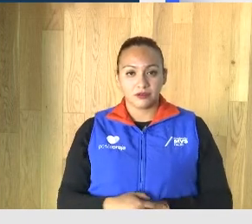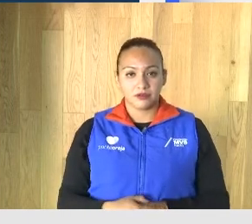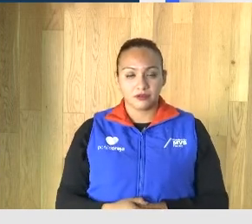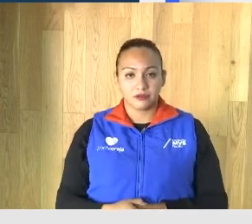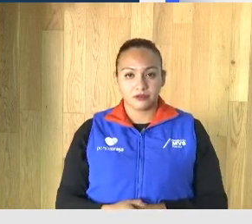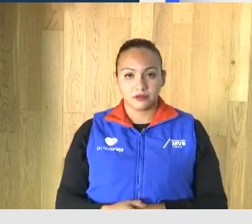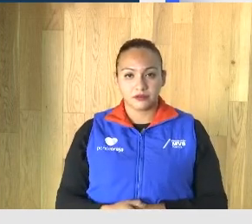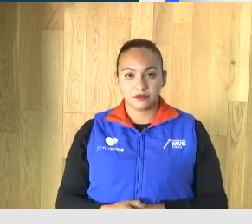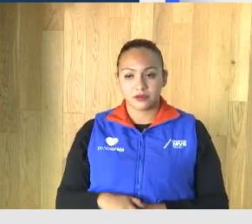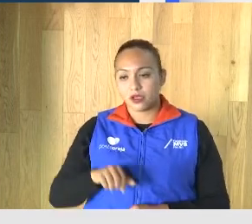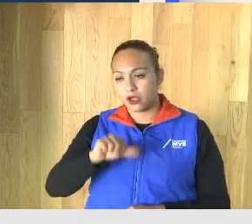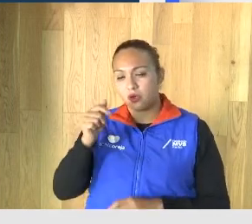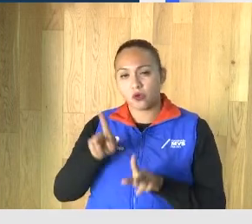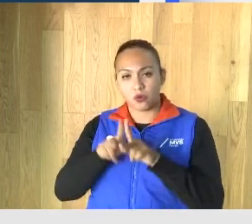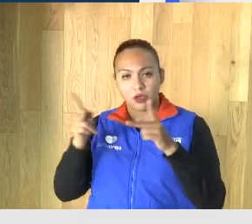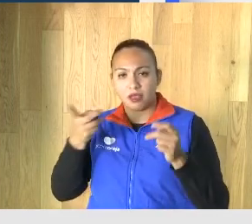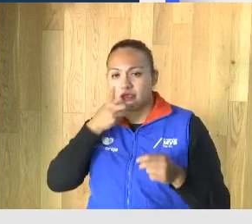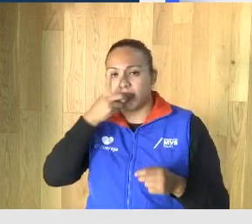la World